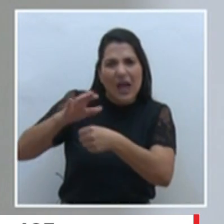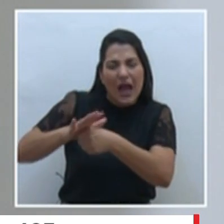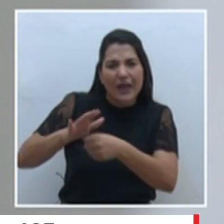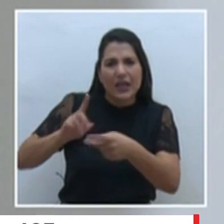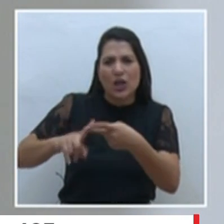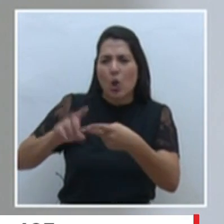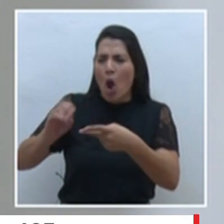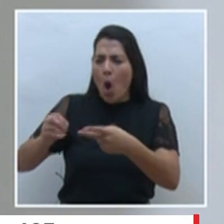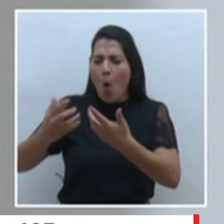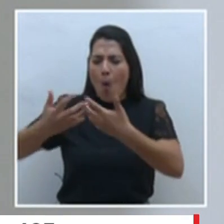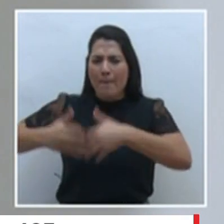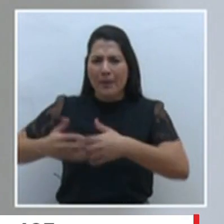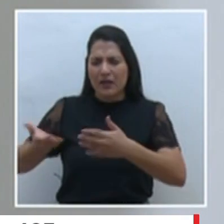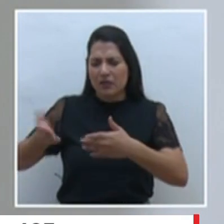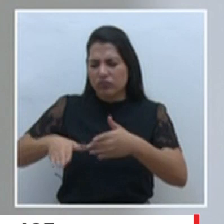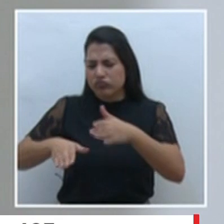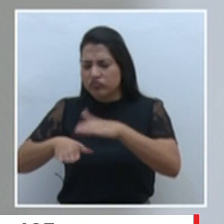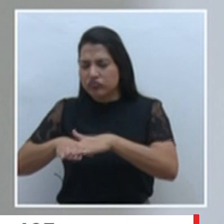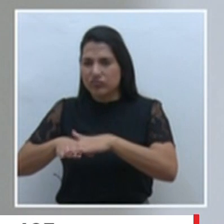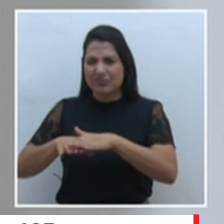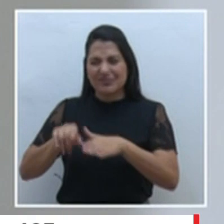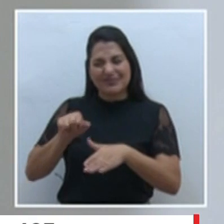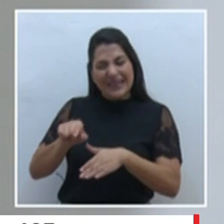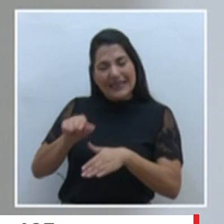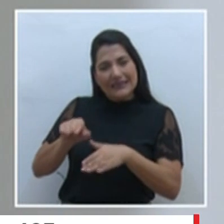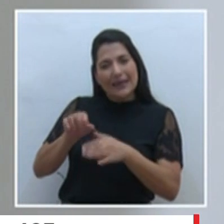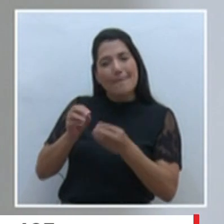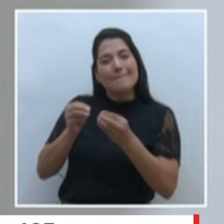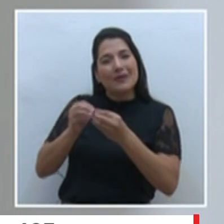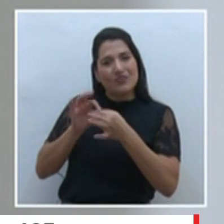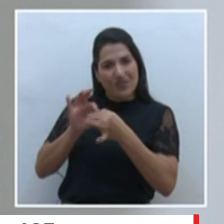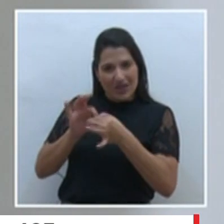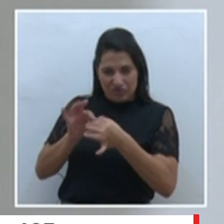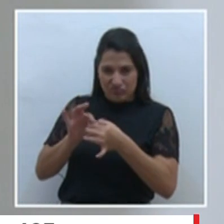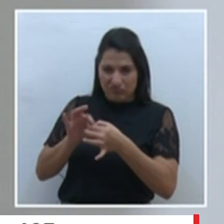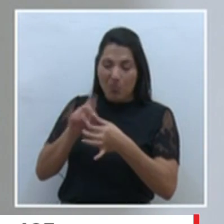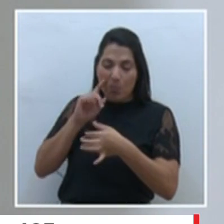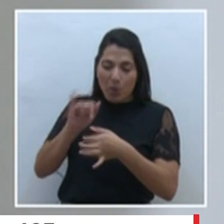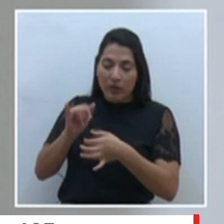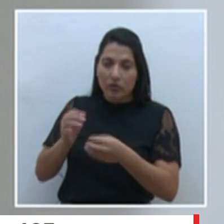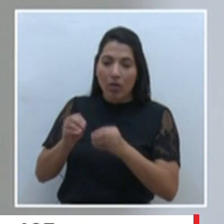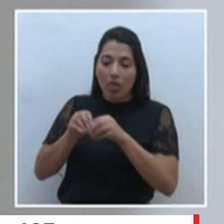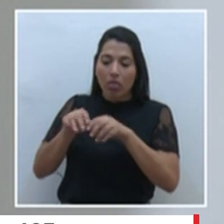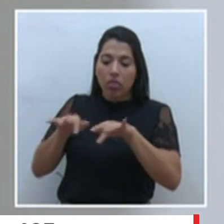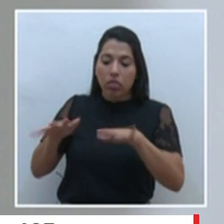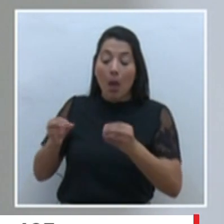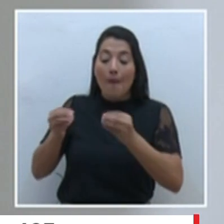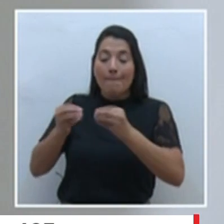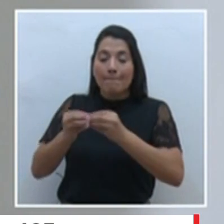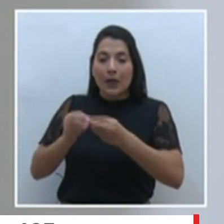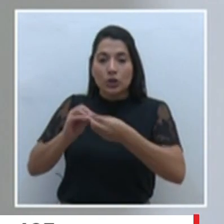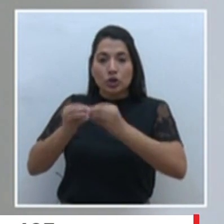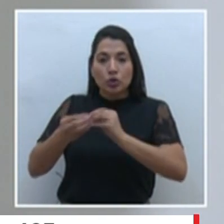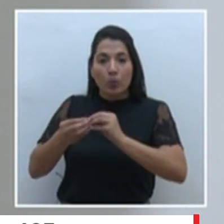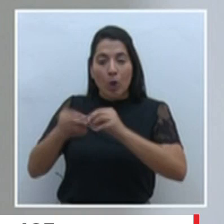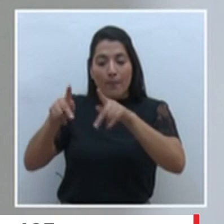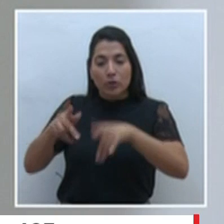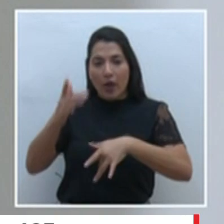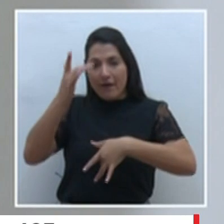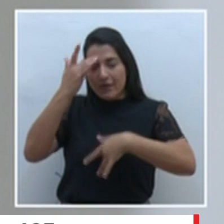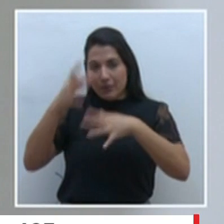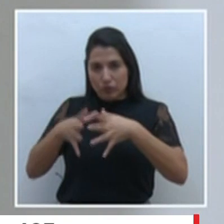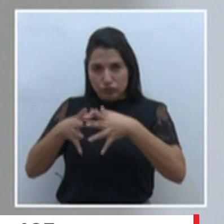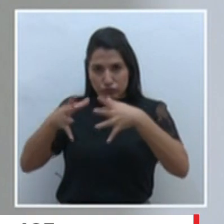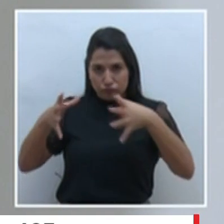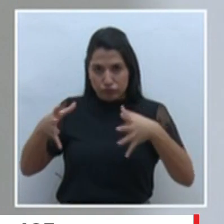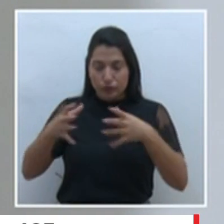tipo de actividades que sí están como haciendo que el aumento de casos sea más fuerte. Con respecto